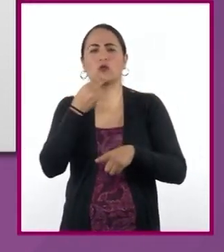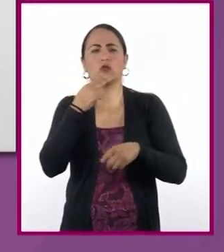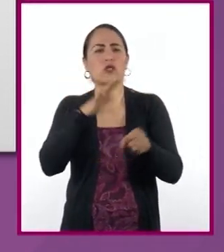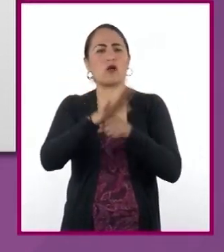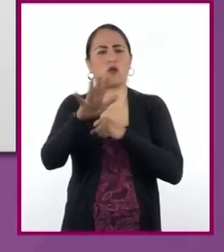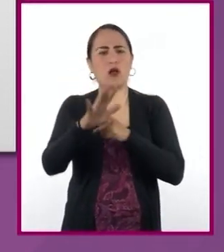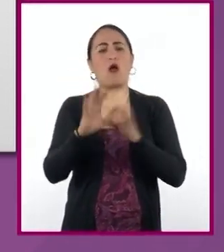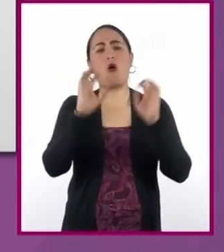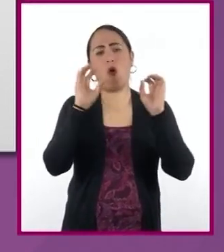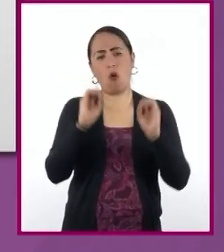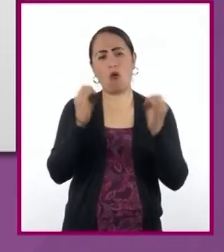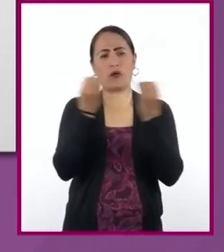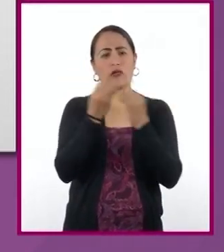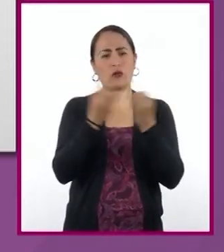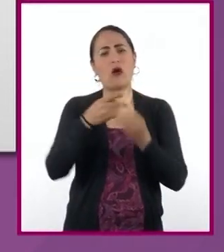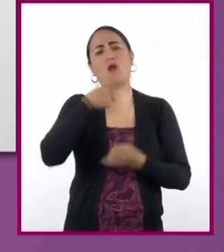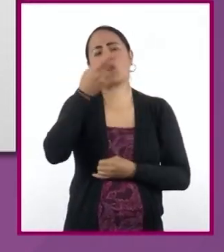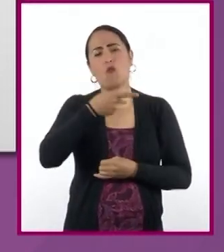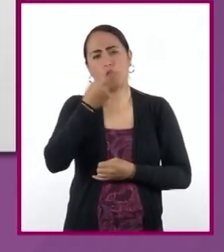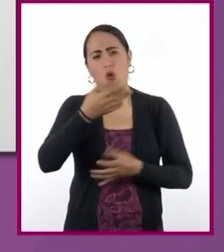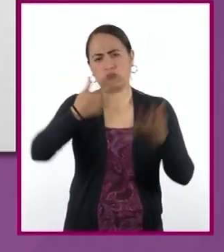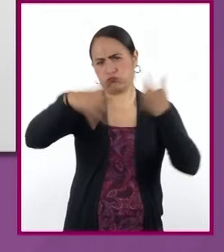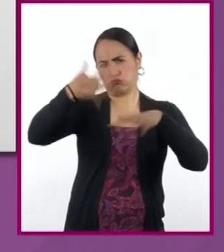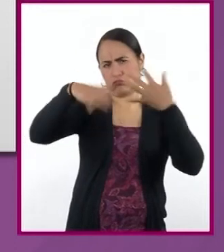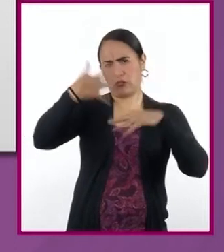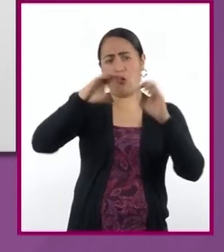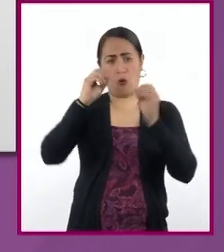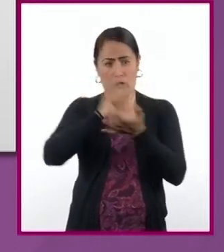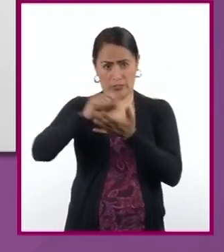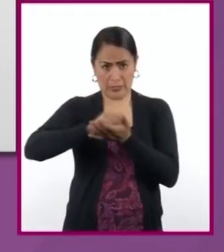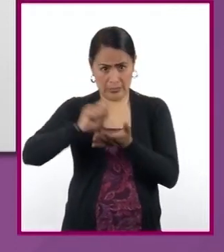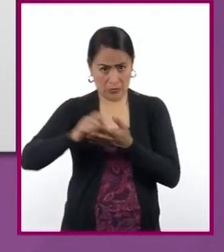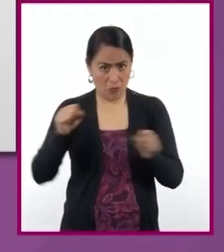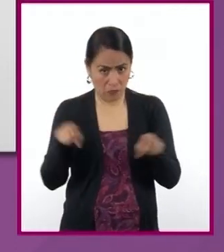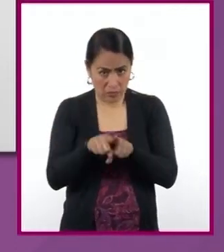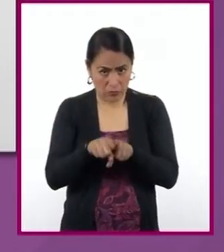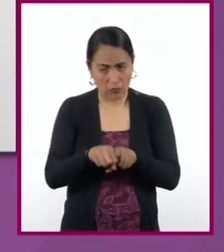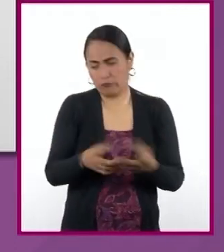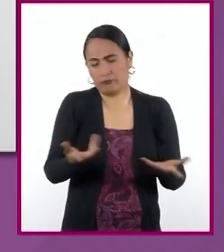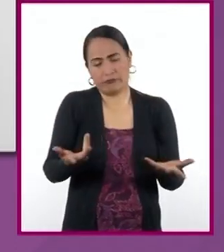mismo comunicar algo de manera oral que hacerlo por escrito.